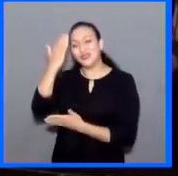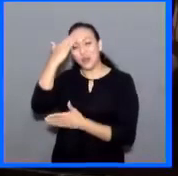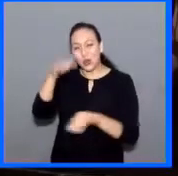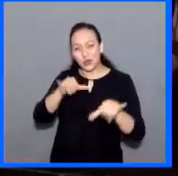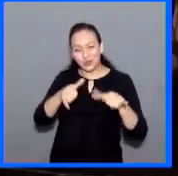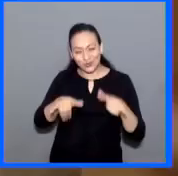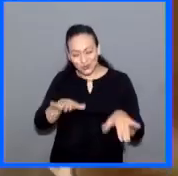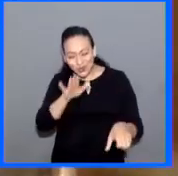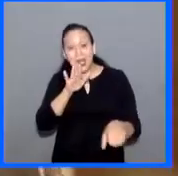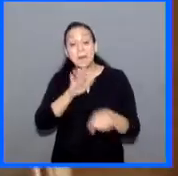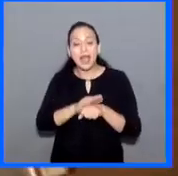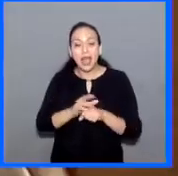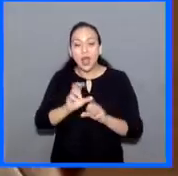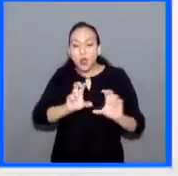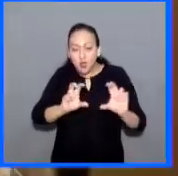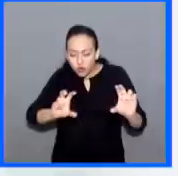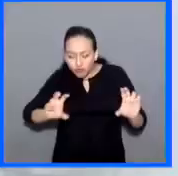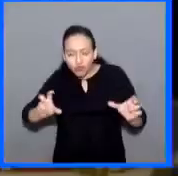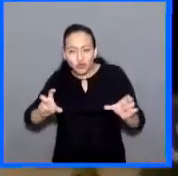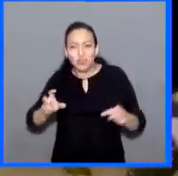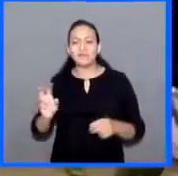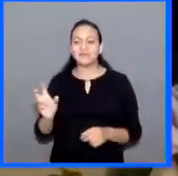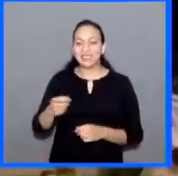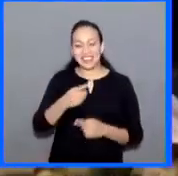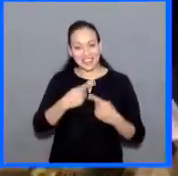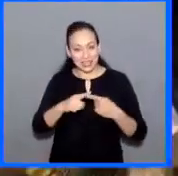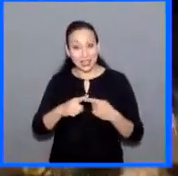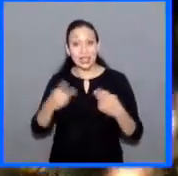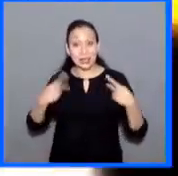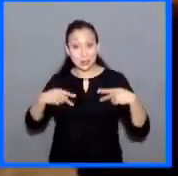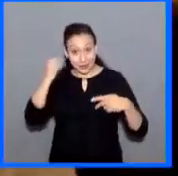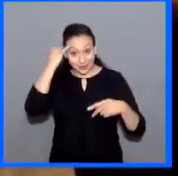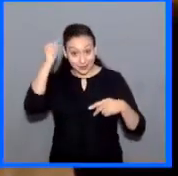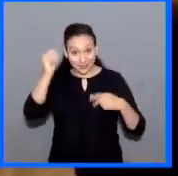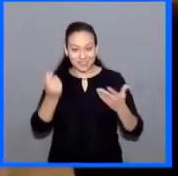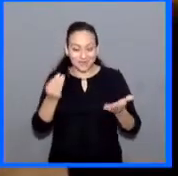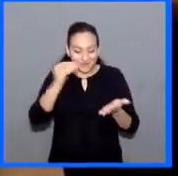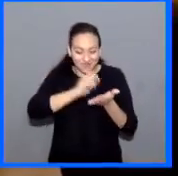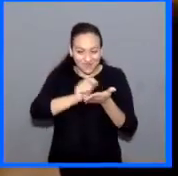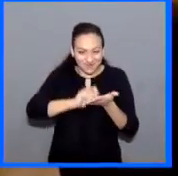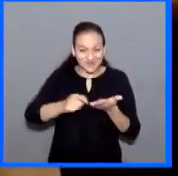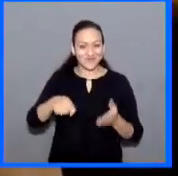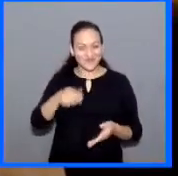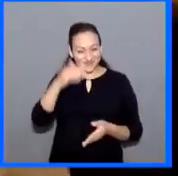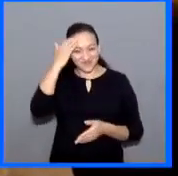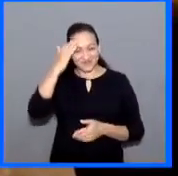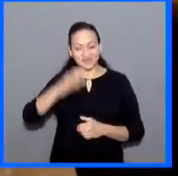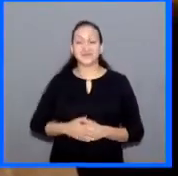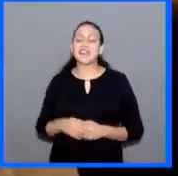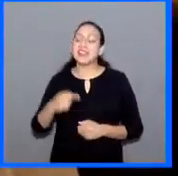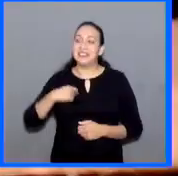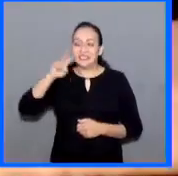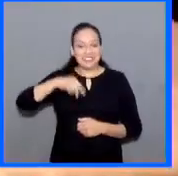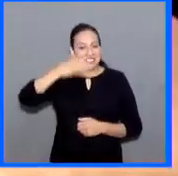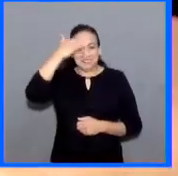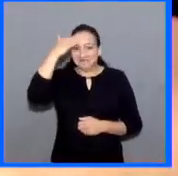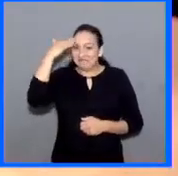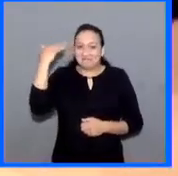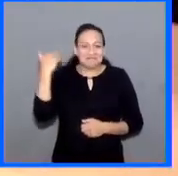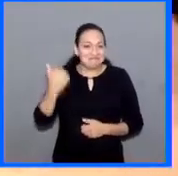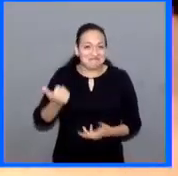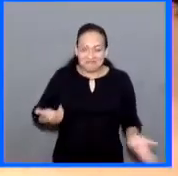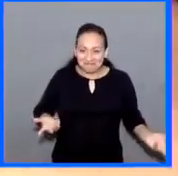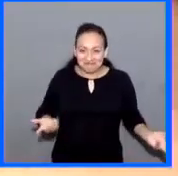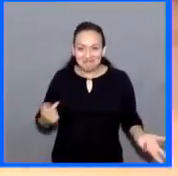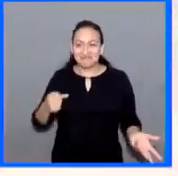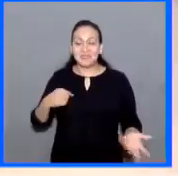pequeños homenajes que los realizadores le imprimieron a Soy Frankelda. No me lo imaginaba así, la verdad no creía que los